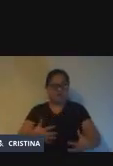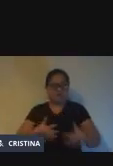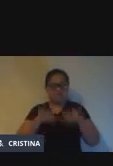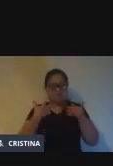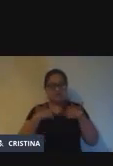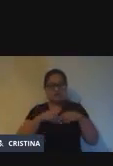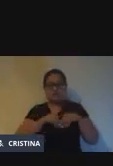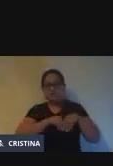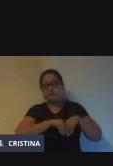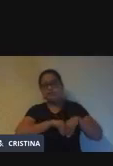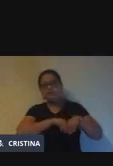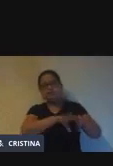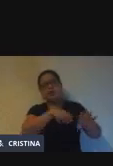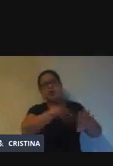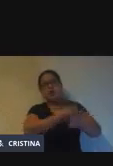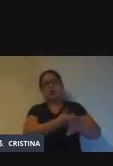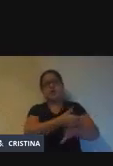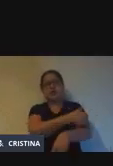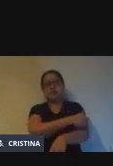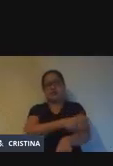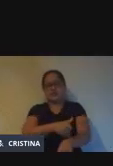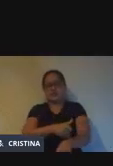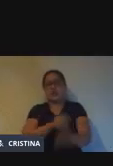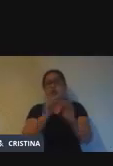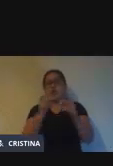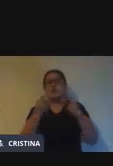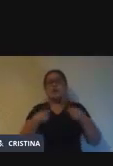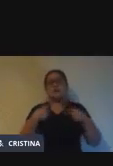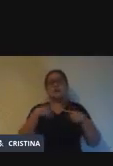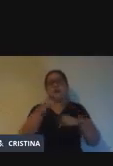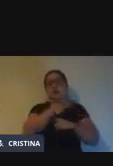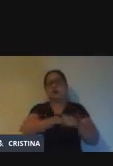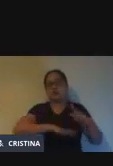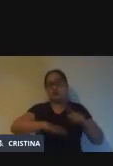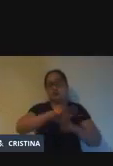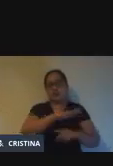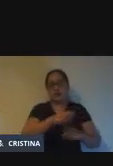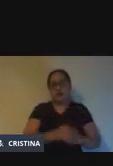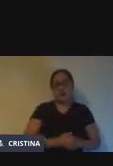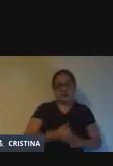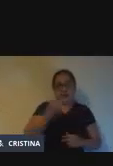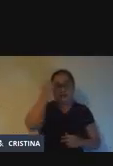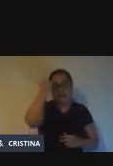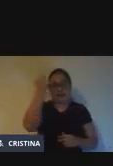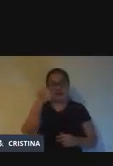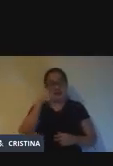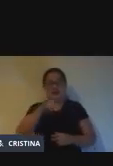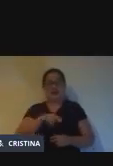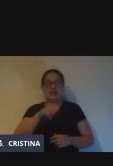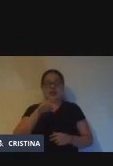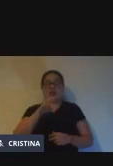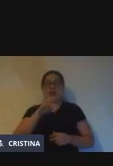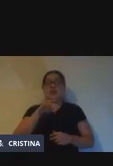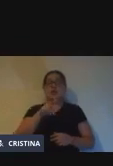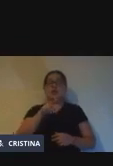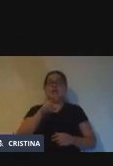familia. Fíjense qué cosa tan hermosa. Uno nunca puede imaginarse que la neurosis es contagiosa